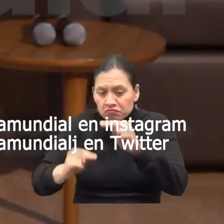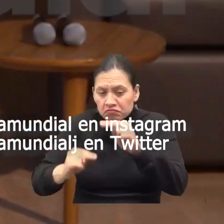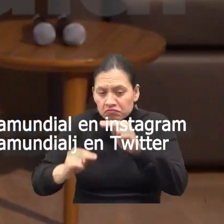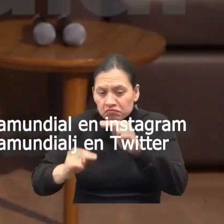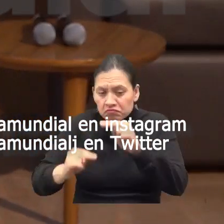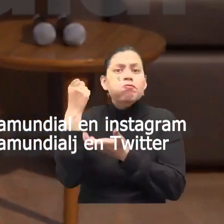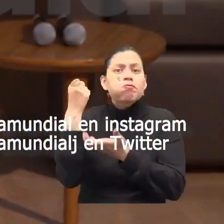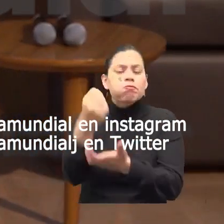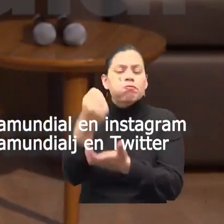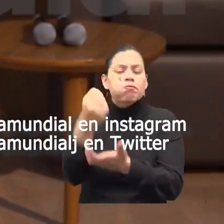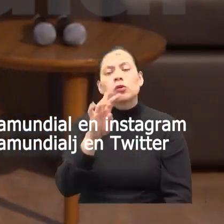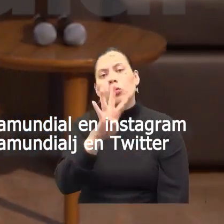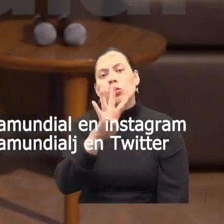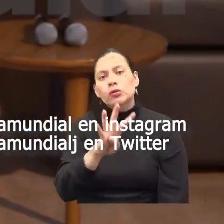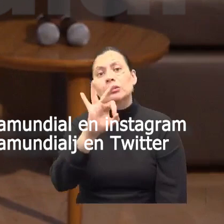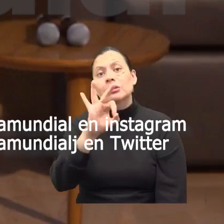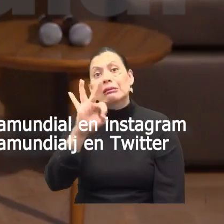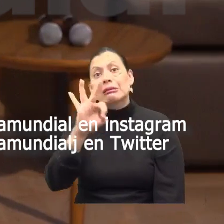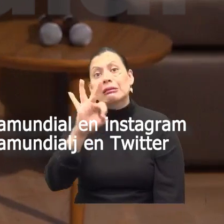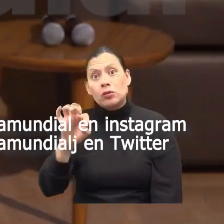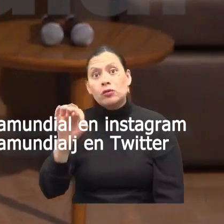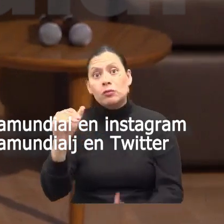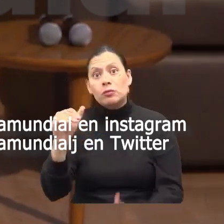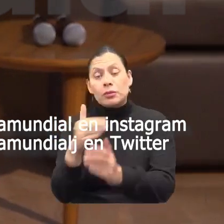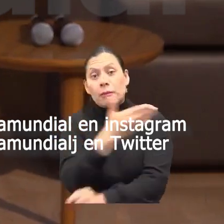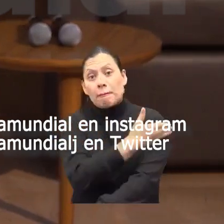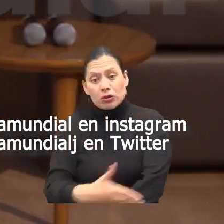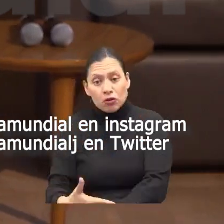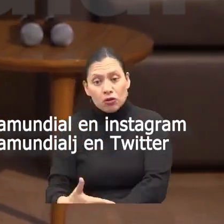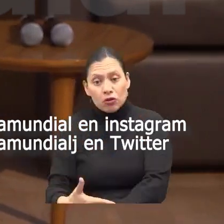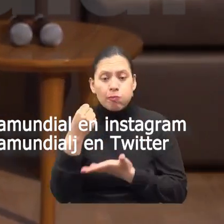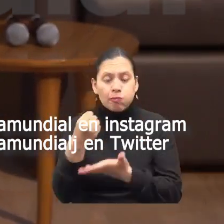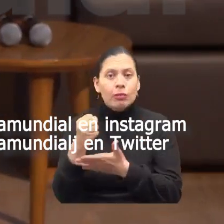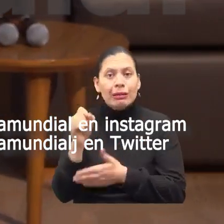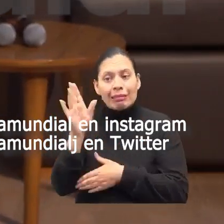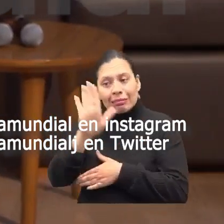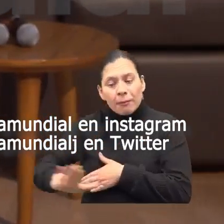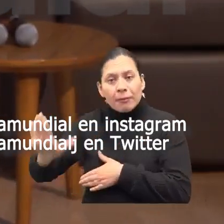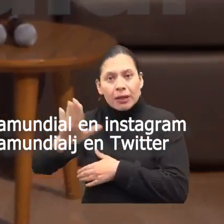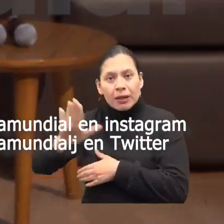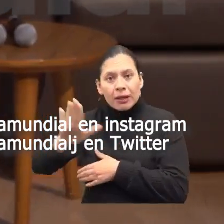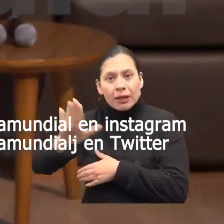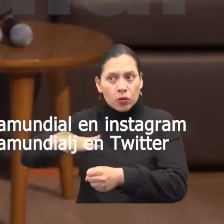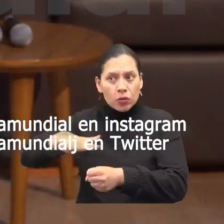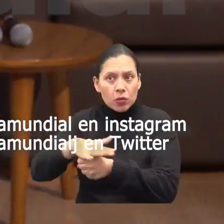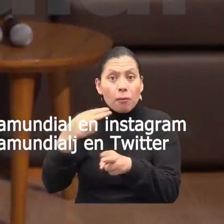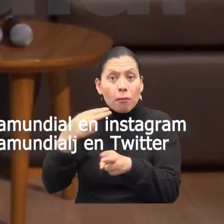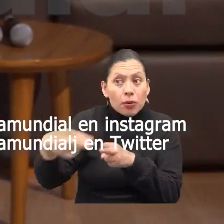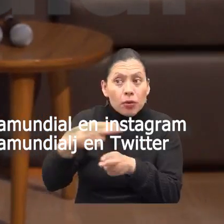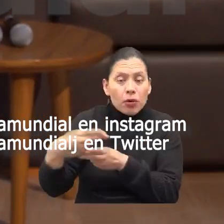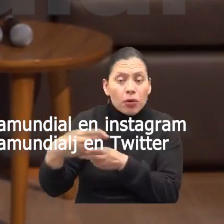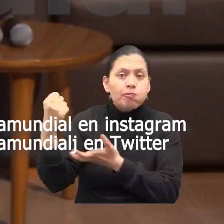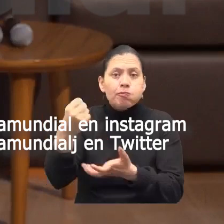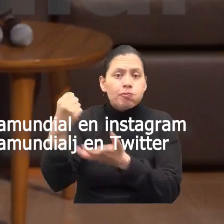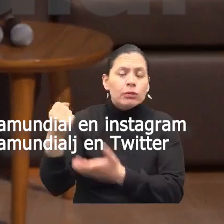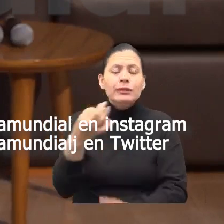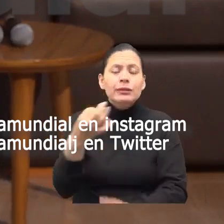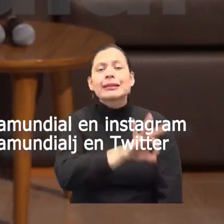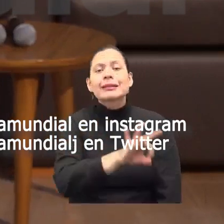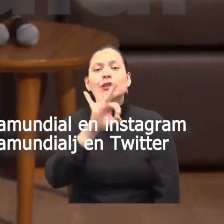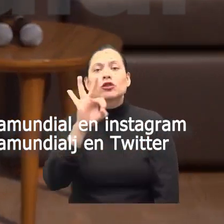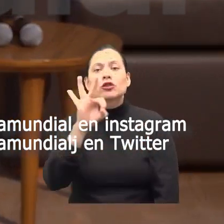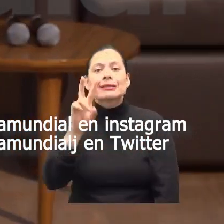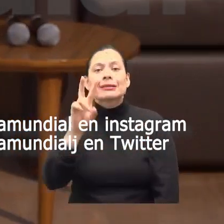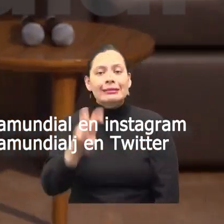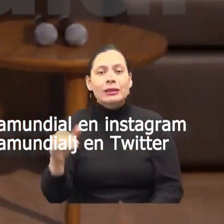de 438 mil millones de pesos a la fecha, de los cuales el departamento en sus vigencias futuras comprometidas ha aportado 337 mil millones